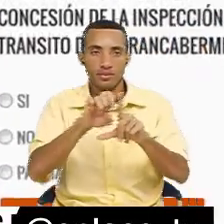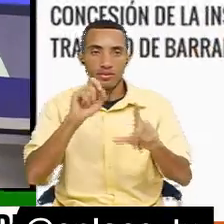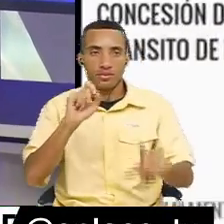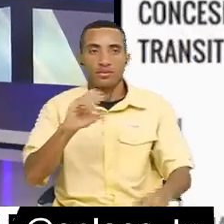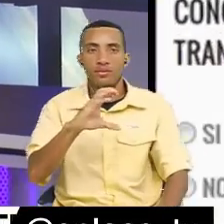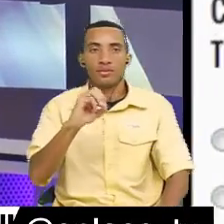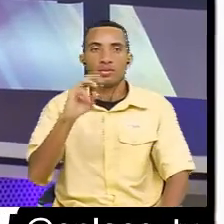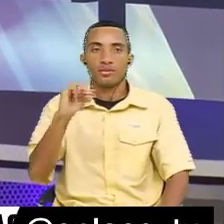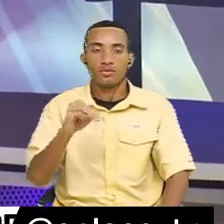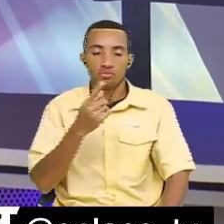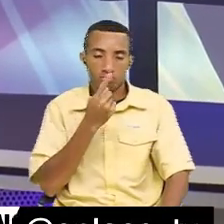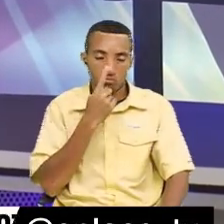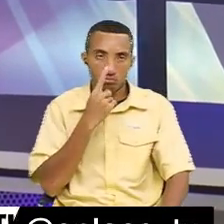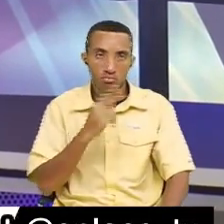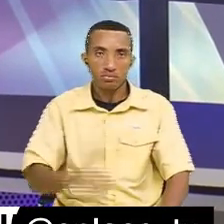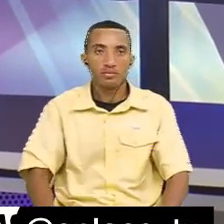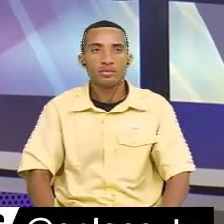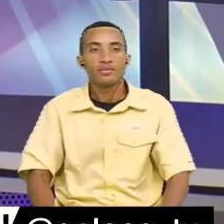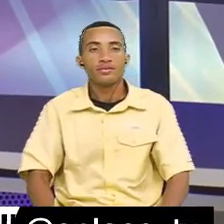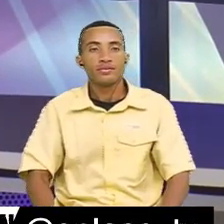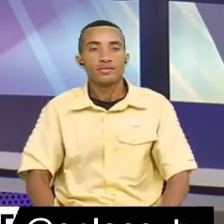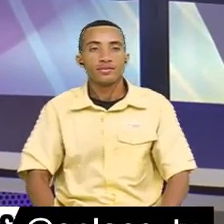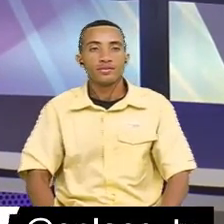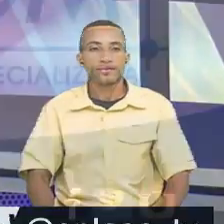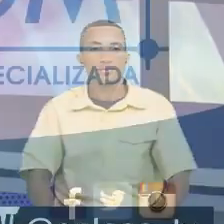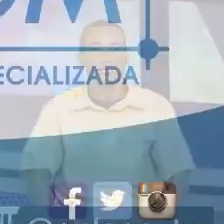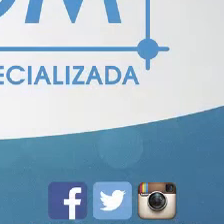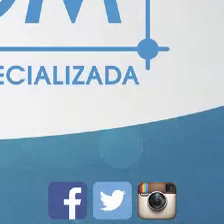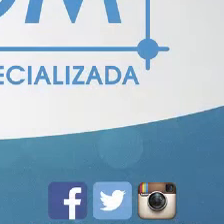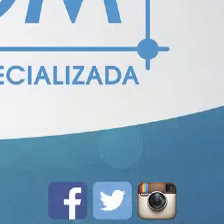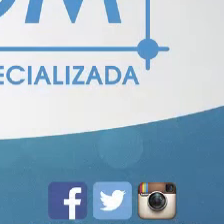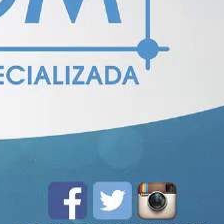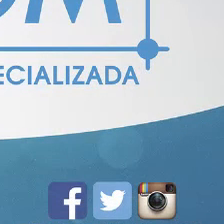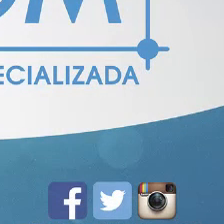www.enlacetelevisión.com. Visítenos. Y al mal tiempo, buena cara. Desde